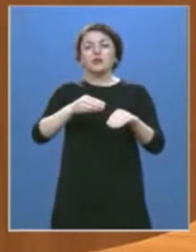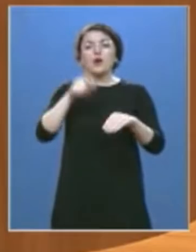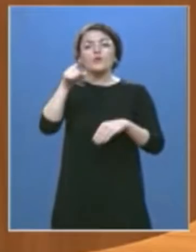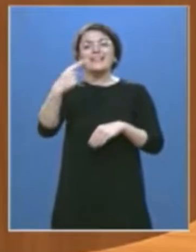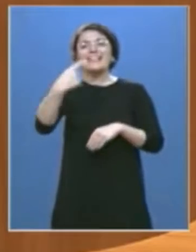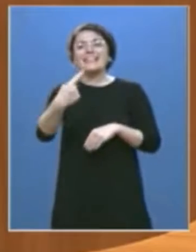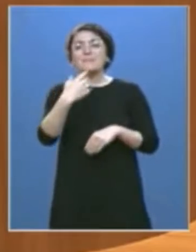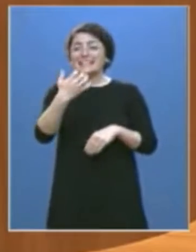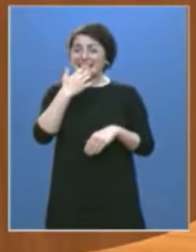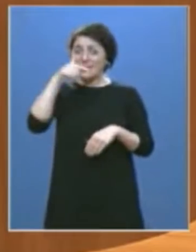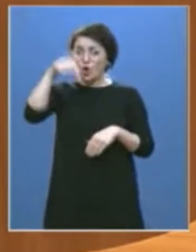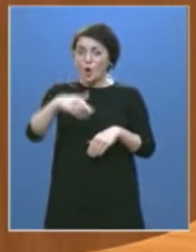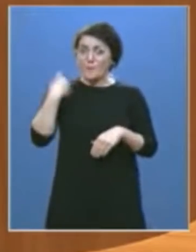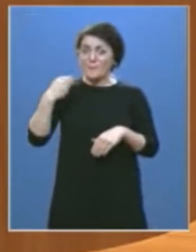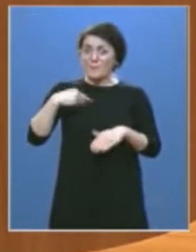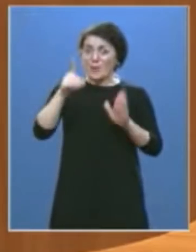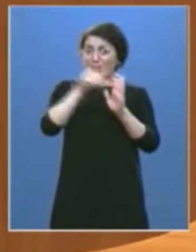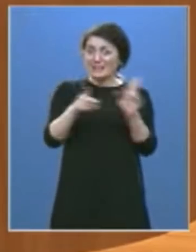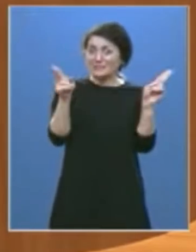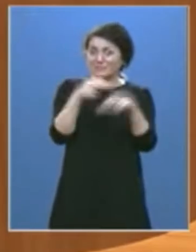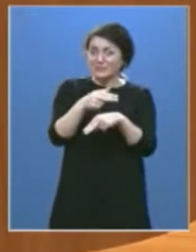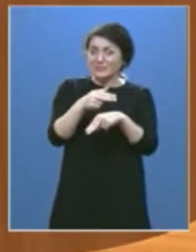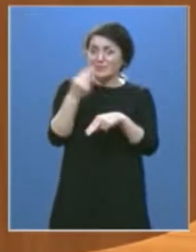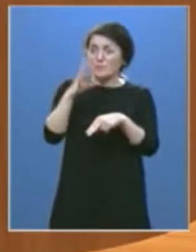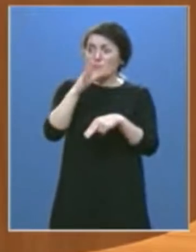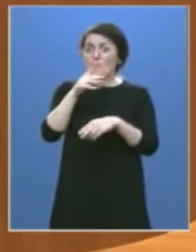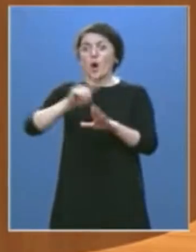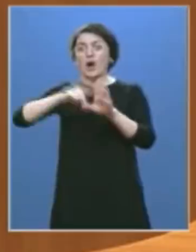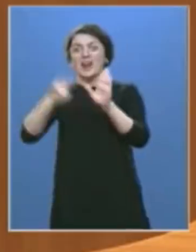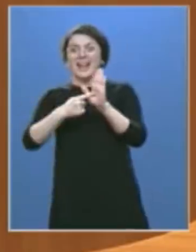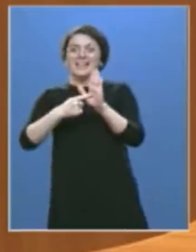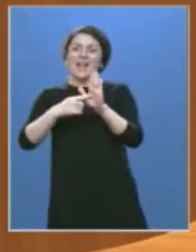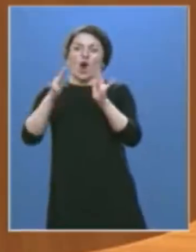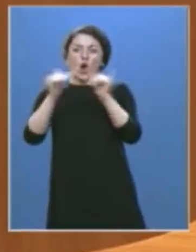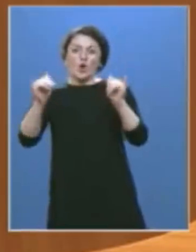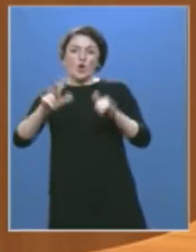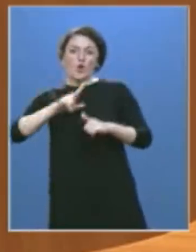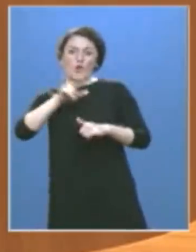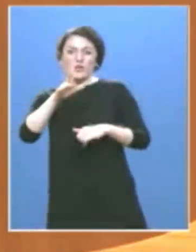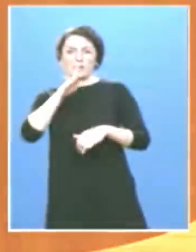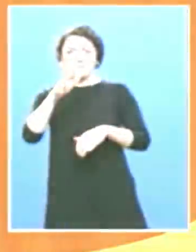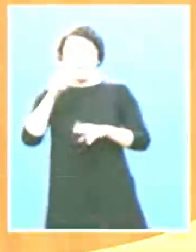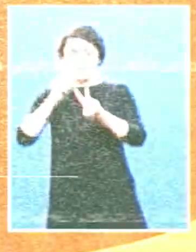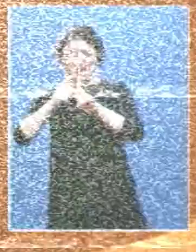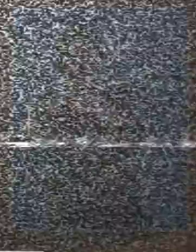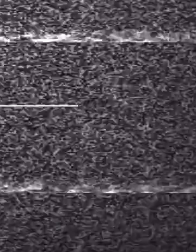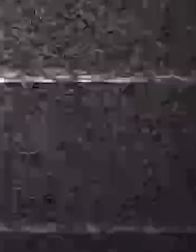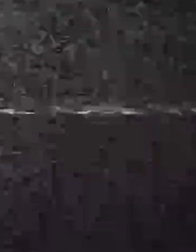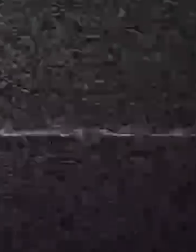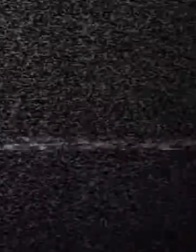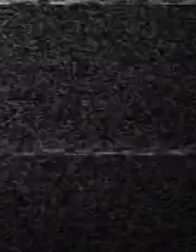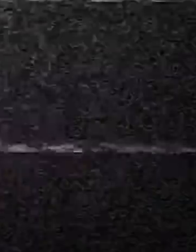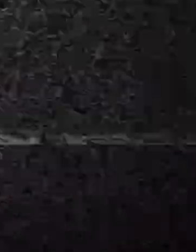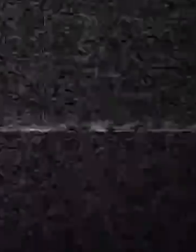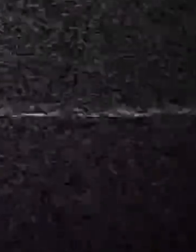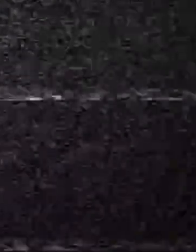si ustedes van a derogar el decreto de memoria histórica con esa ley de concordia que propugna Vox que es el antónimo y el oxímono de la concordia. Y tercero.